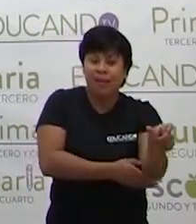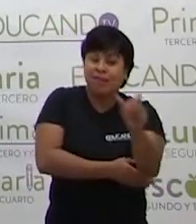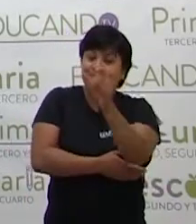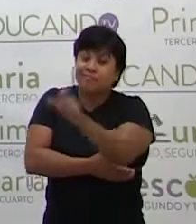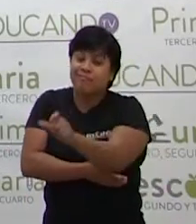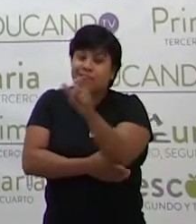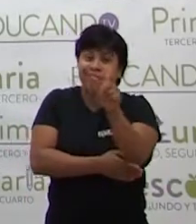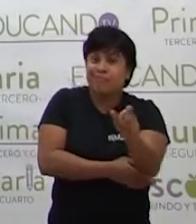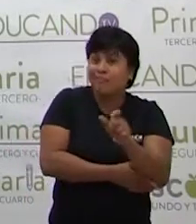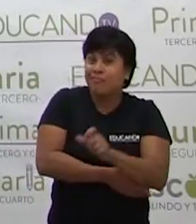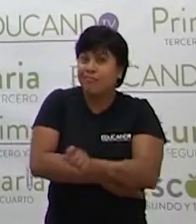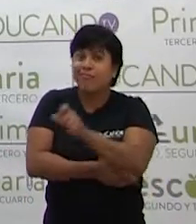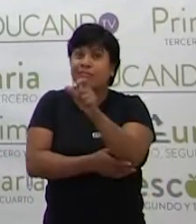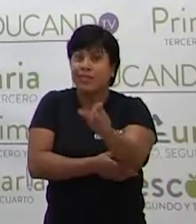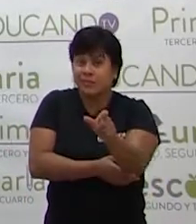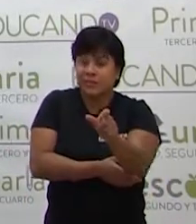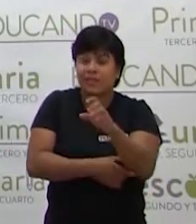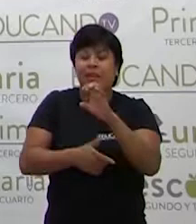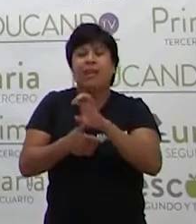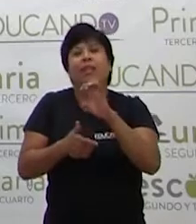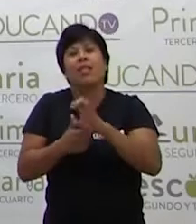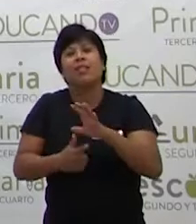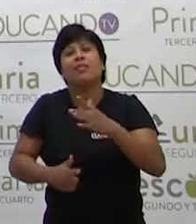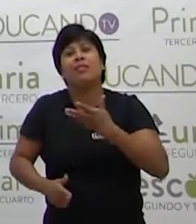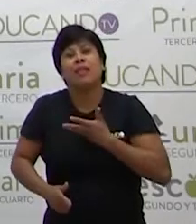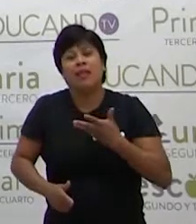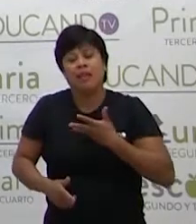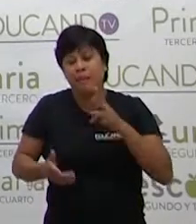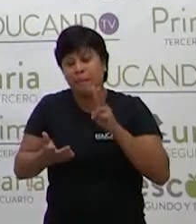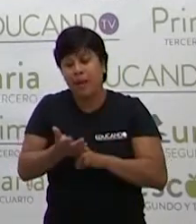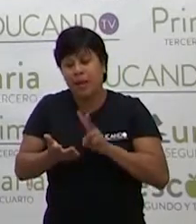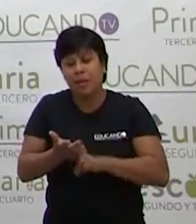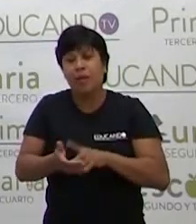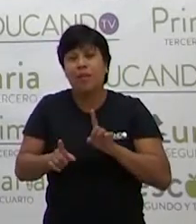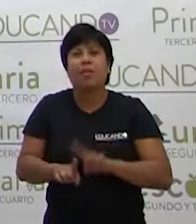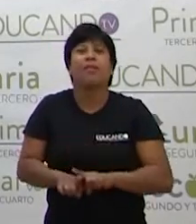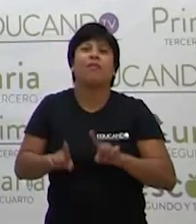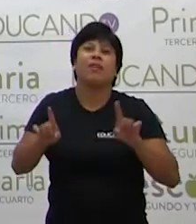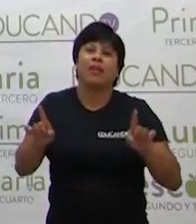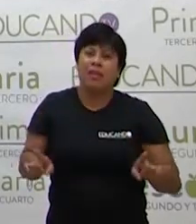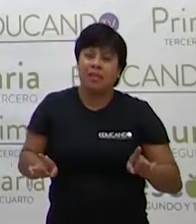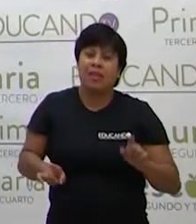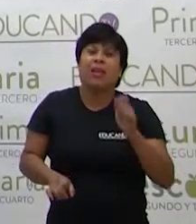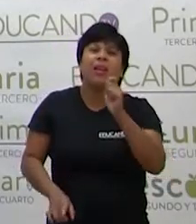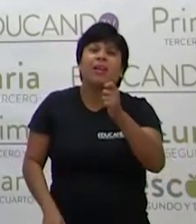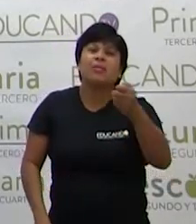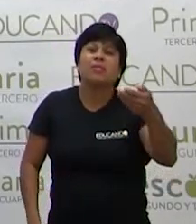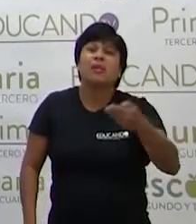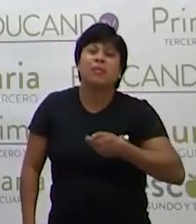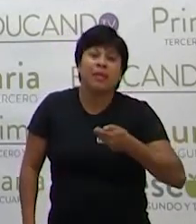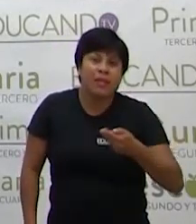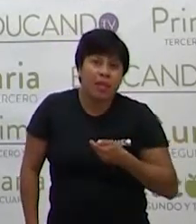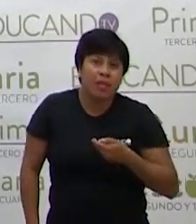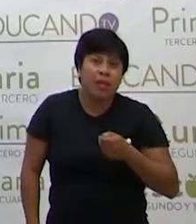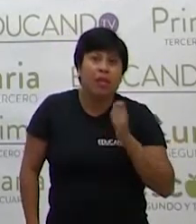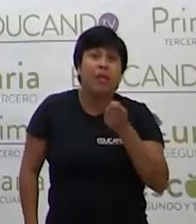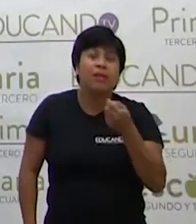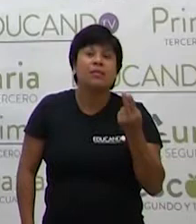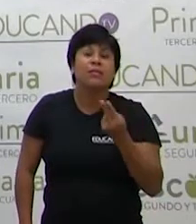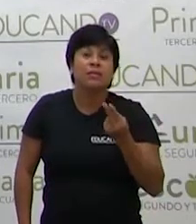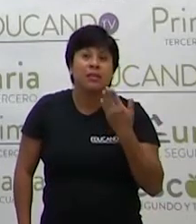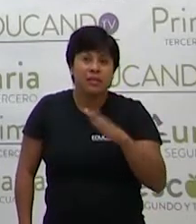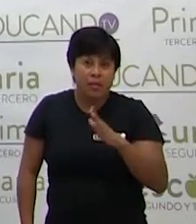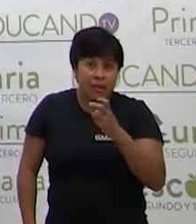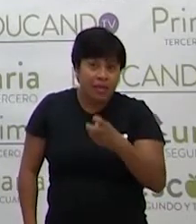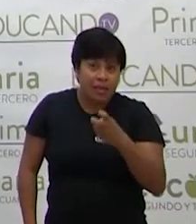diferente, entonces tienen un valor diferente. ¿Qué me están pidiendo? ¿Sí recuerdas que te dije que necesitábamos saber